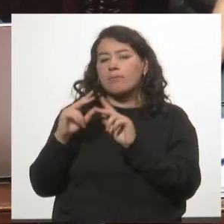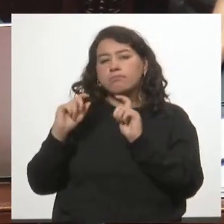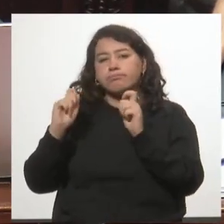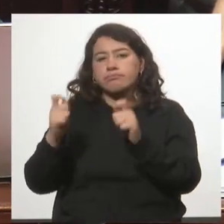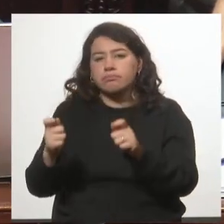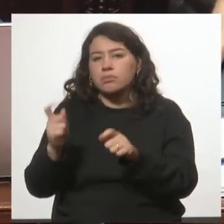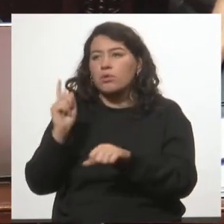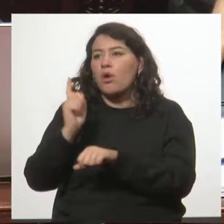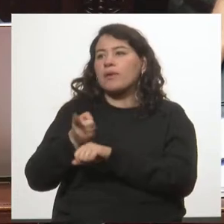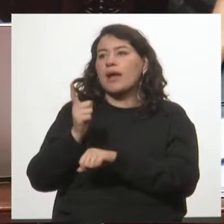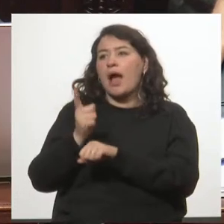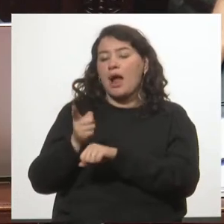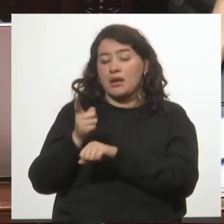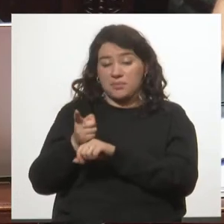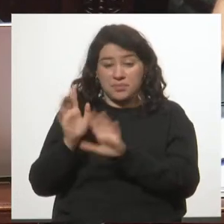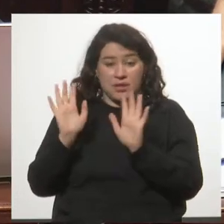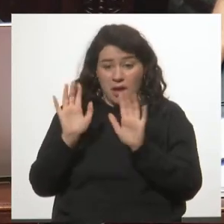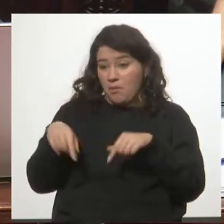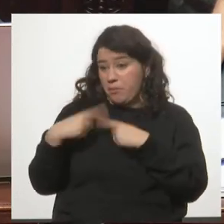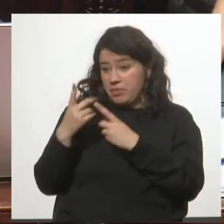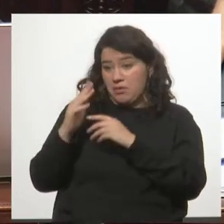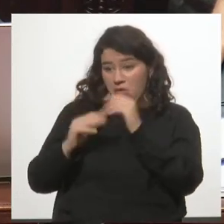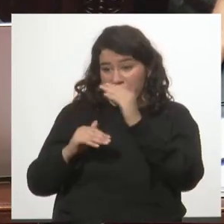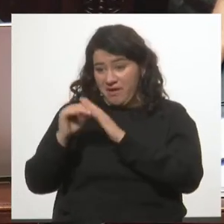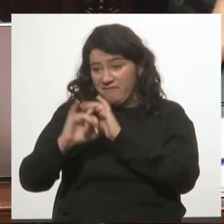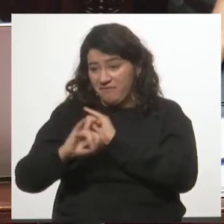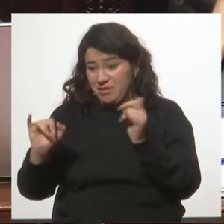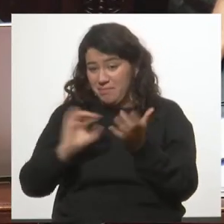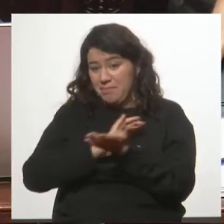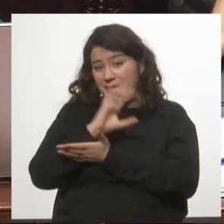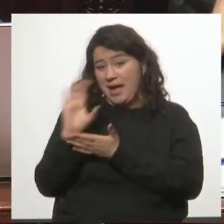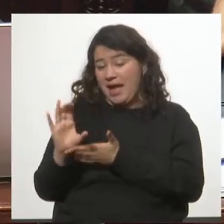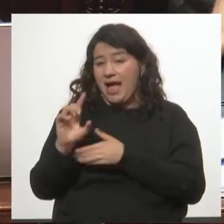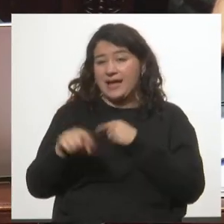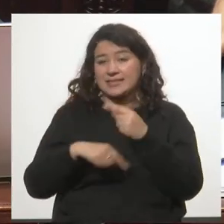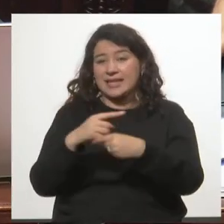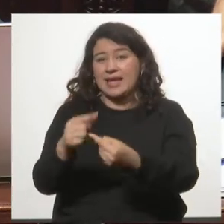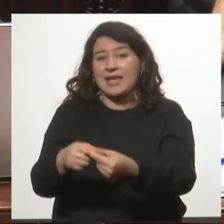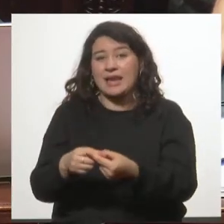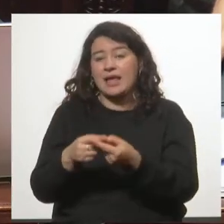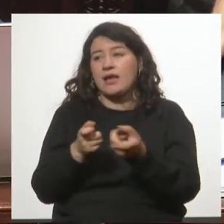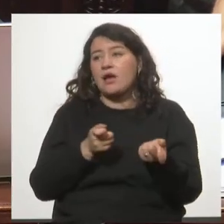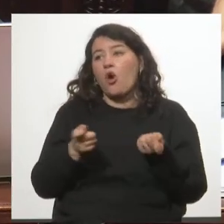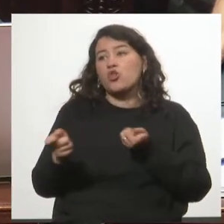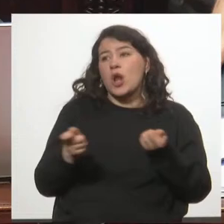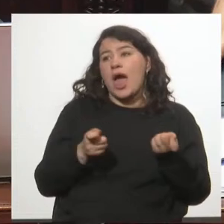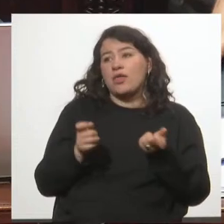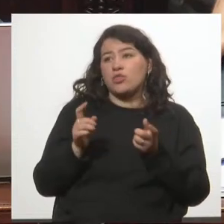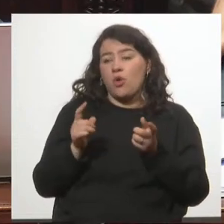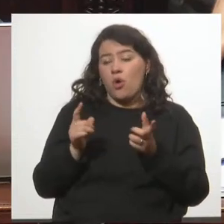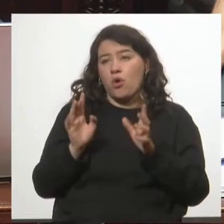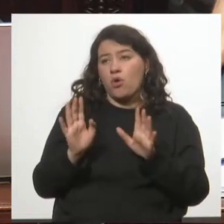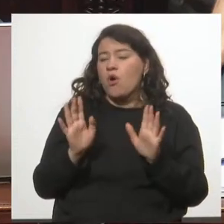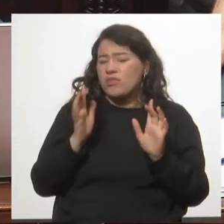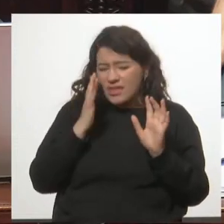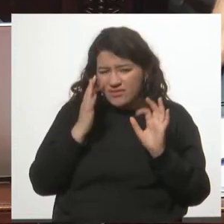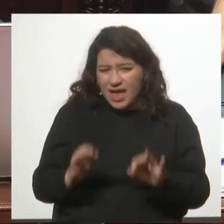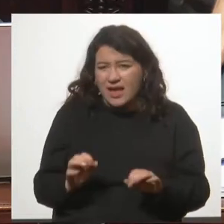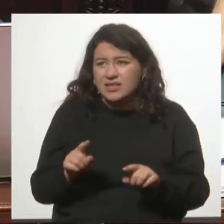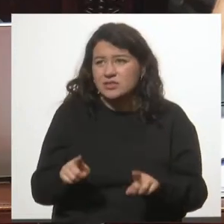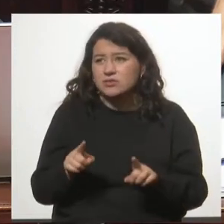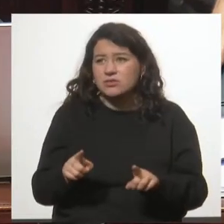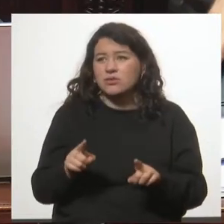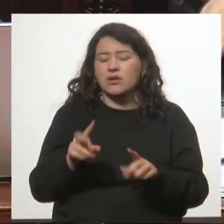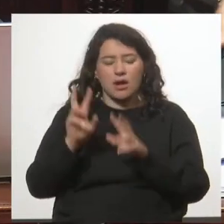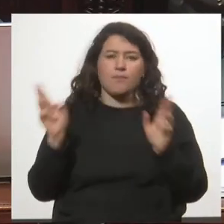obligarse después de haber hecho la obra y financiado la obra a seguir gerenciando lo realmente eso sí es